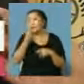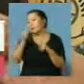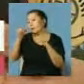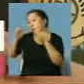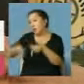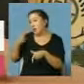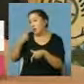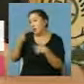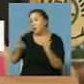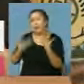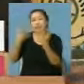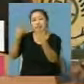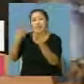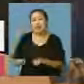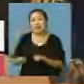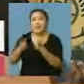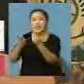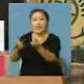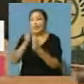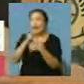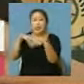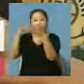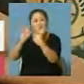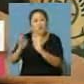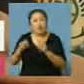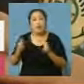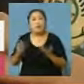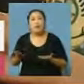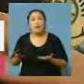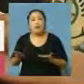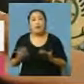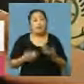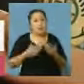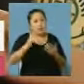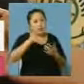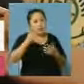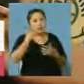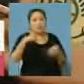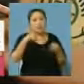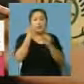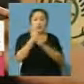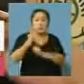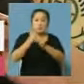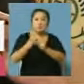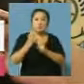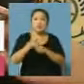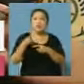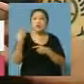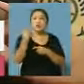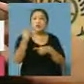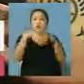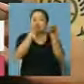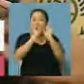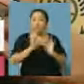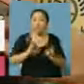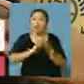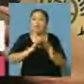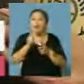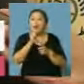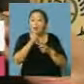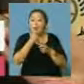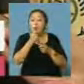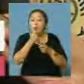ahora están con una sequía, necesitan agua, ¿hay algún proyecto para el... Sí, estamos trabajando en tres proyectos hídricos.